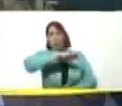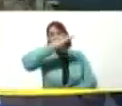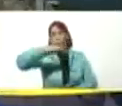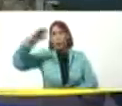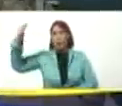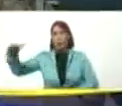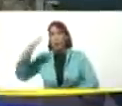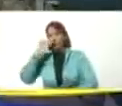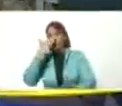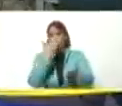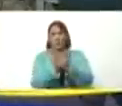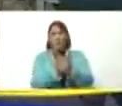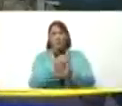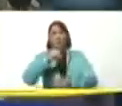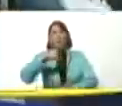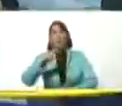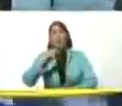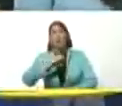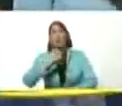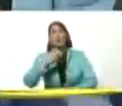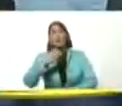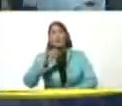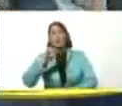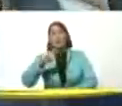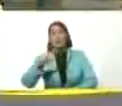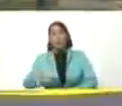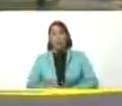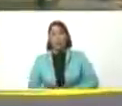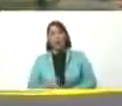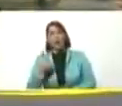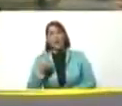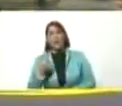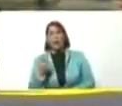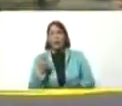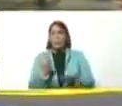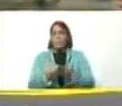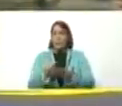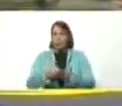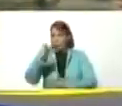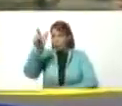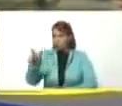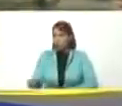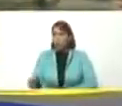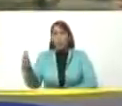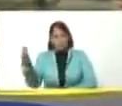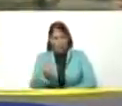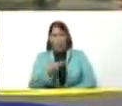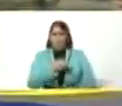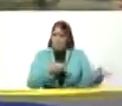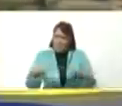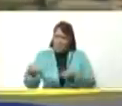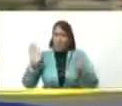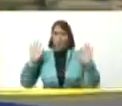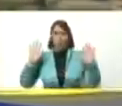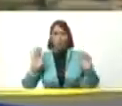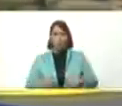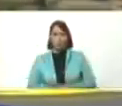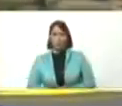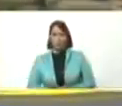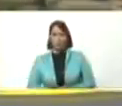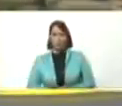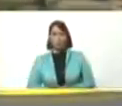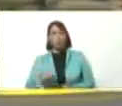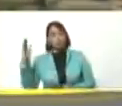de cabañas bellísimas, lo tengo. Lo único que falta es el inversionista. Vengan, bienvenidos. Vengan